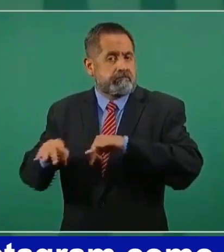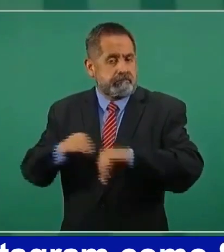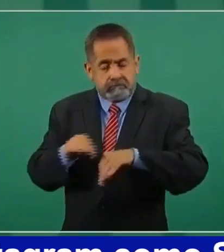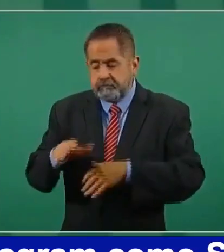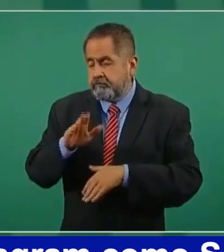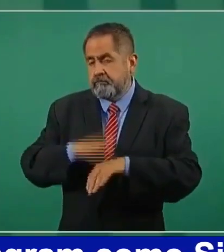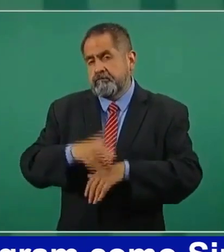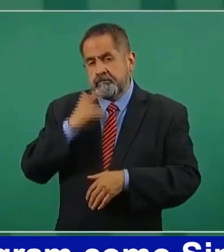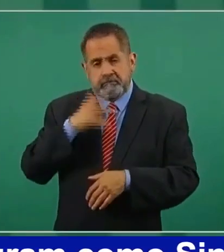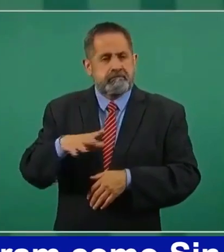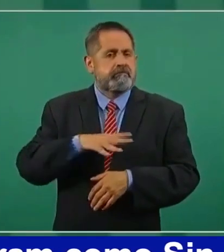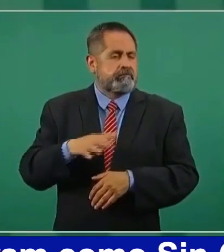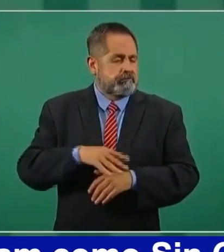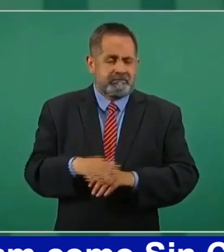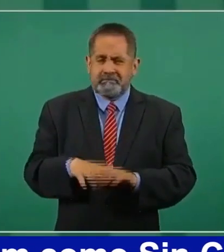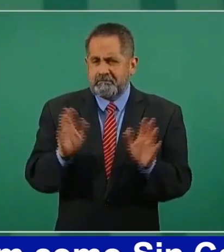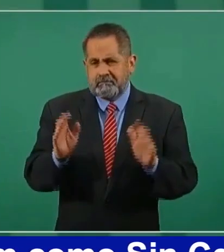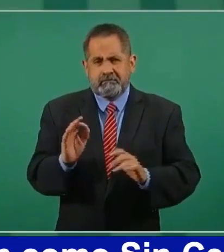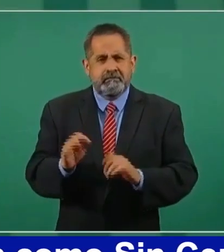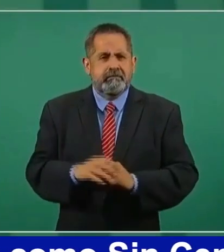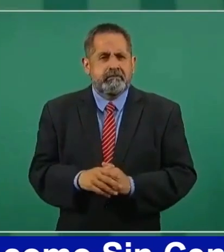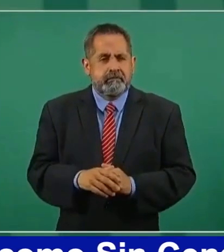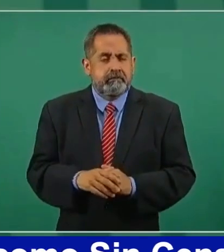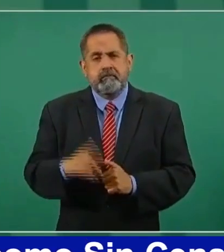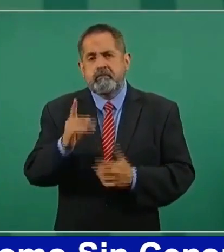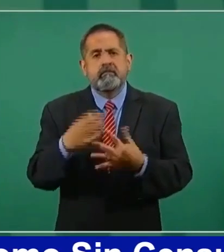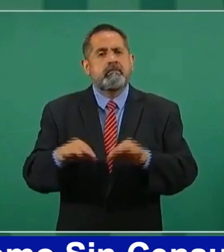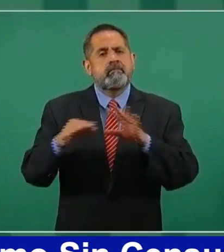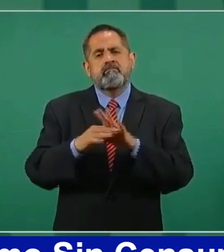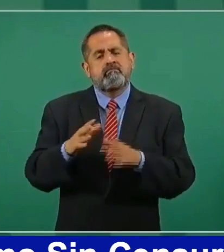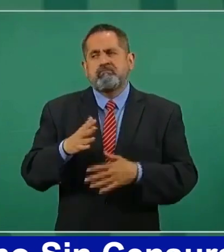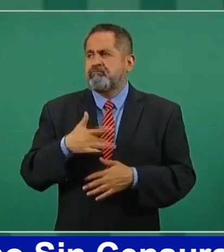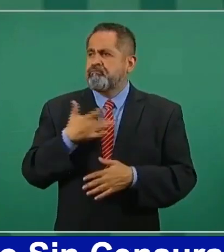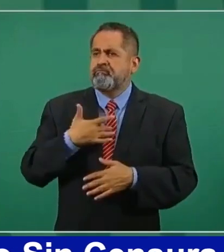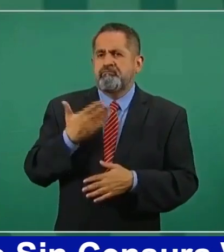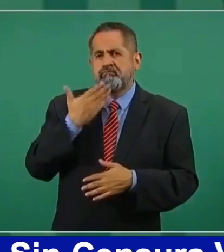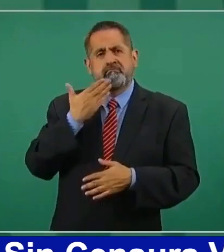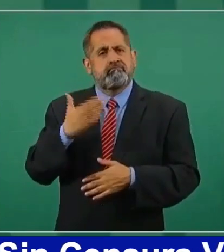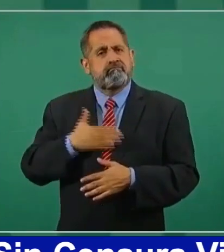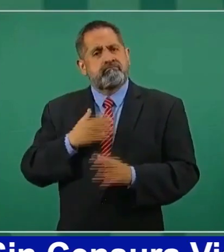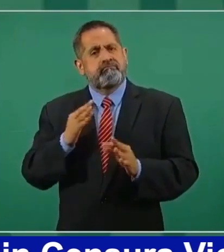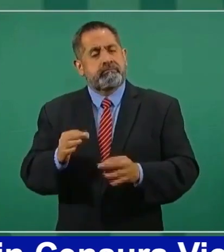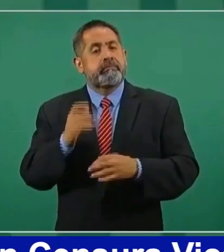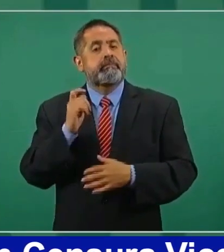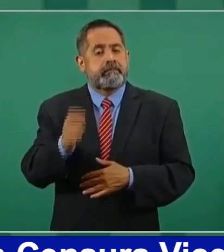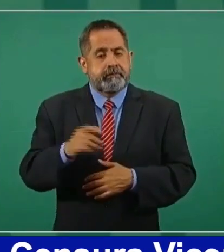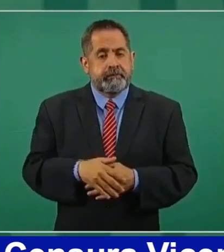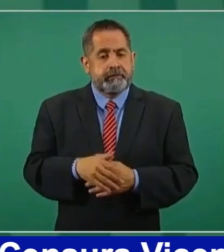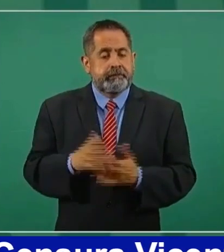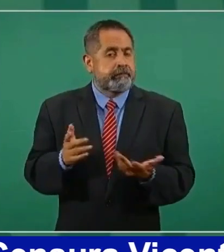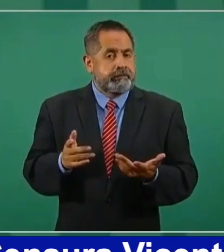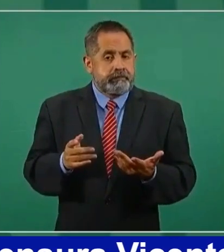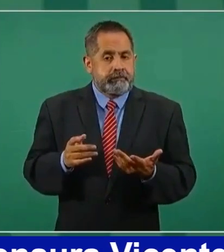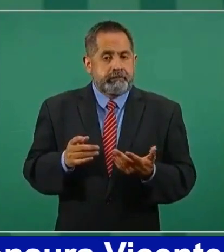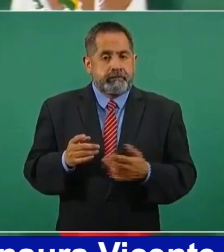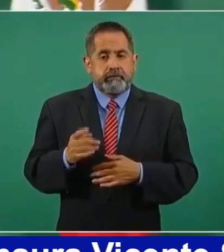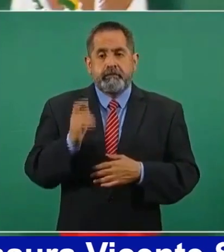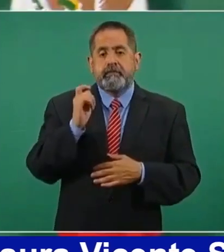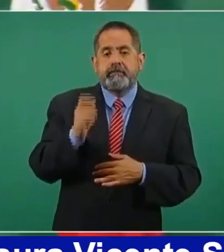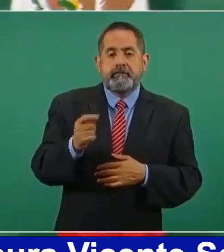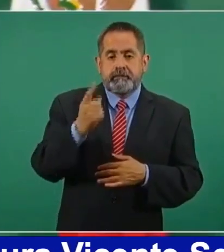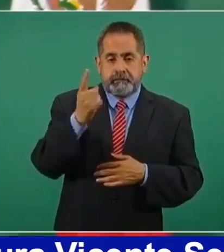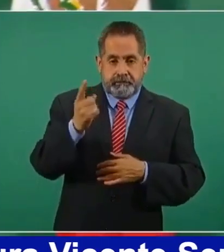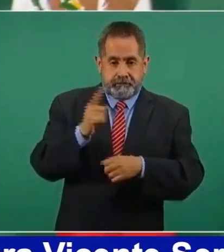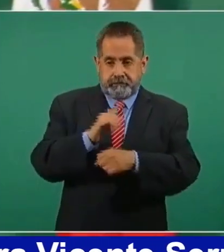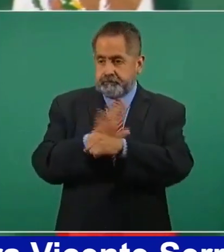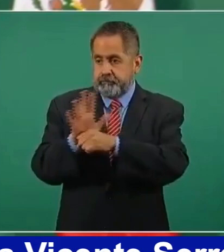Fue muy importante, satisfactorio el que no se haya quedado un enfermo de